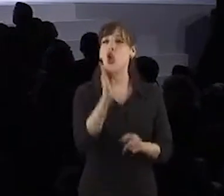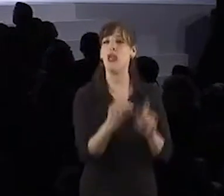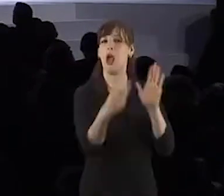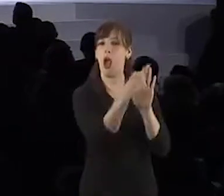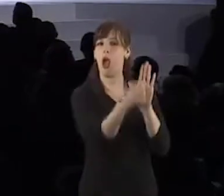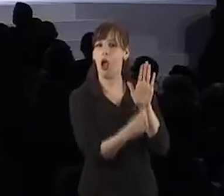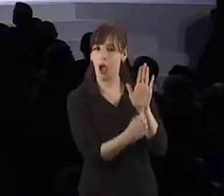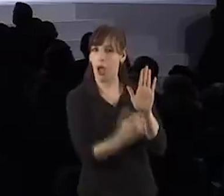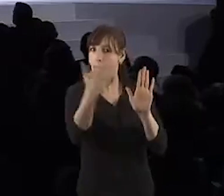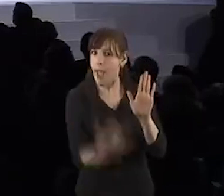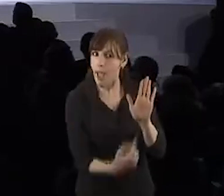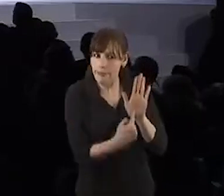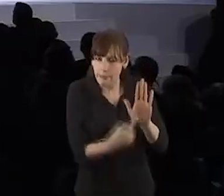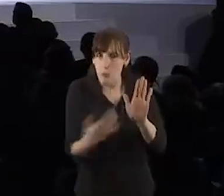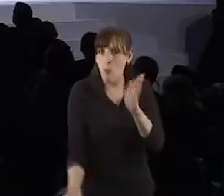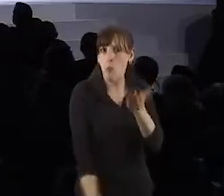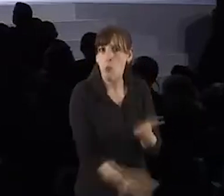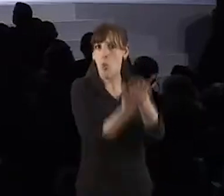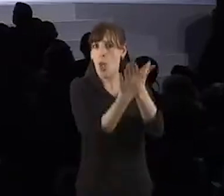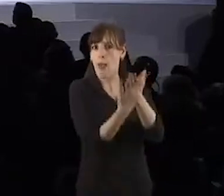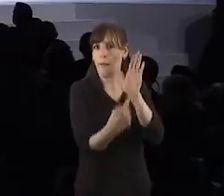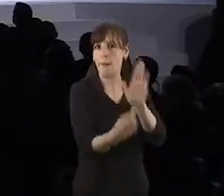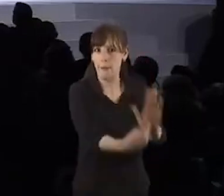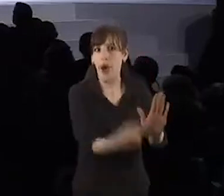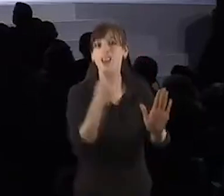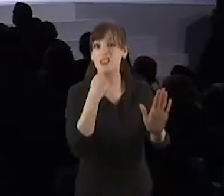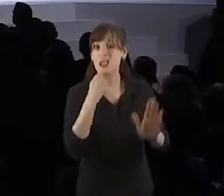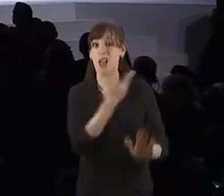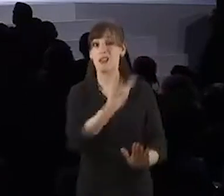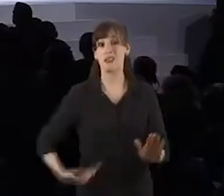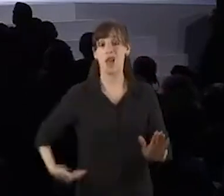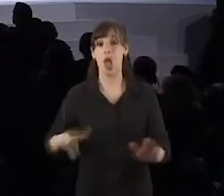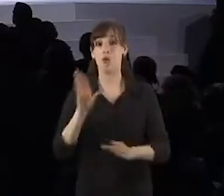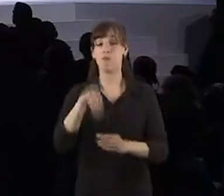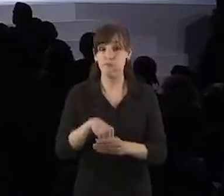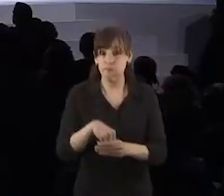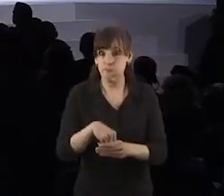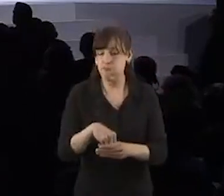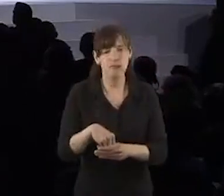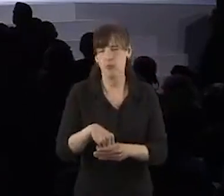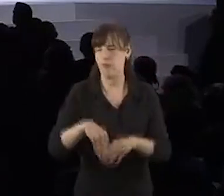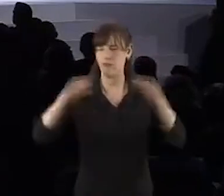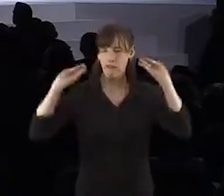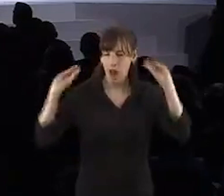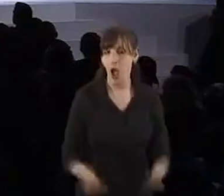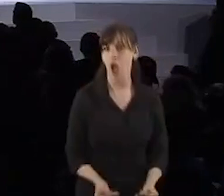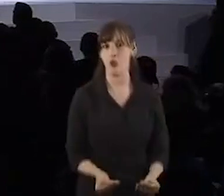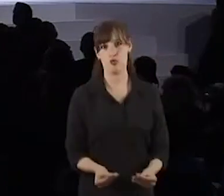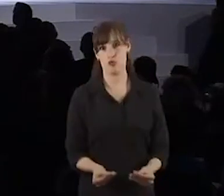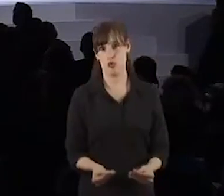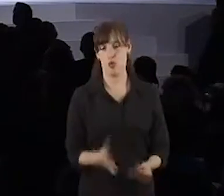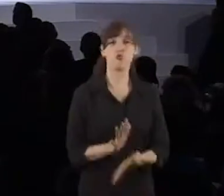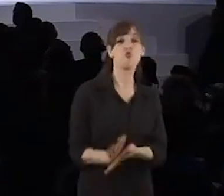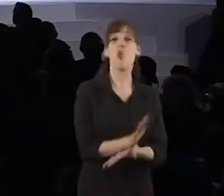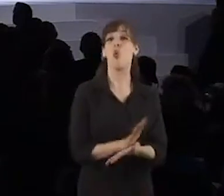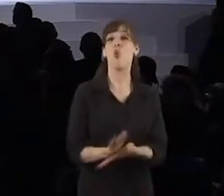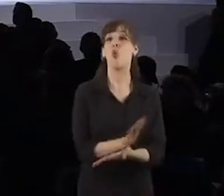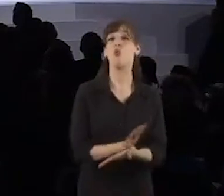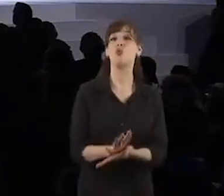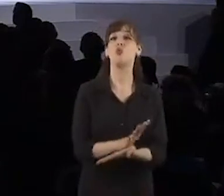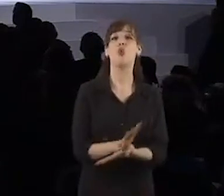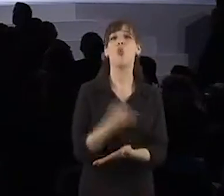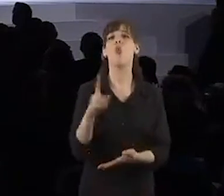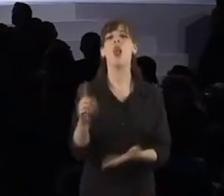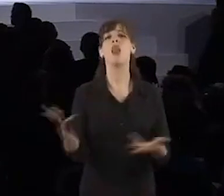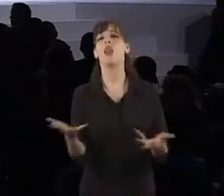Estado es perjudicial, la evidencia empírica de que fracasó porque no podía ser de otra manera, la solución que propondrán los